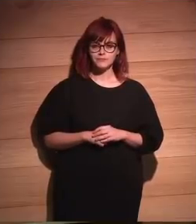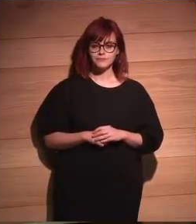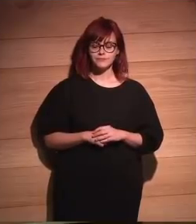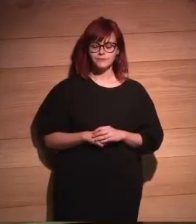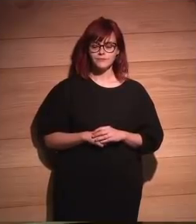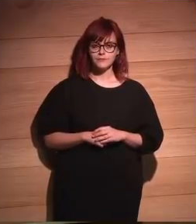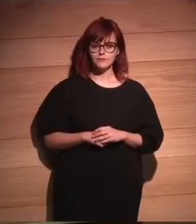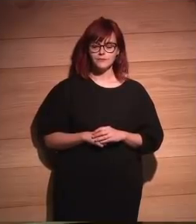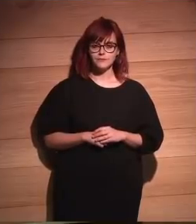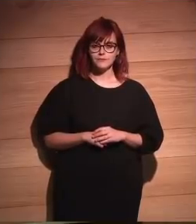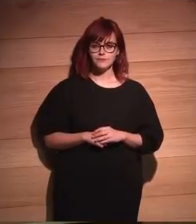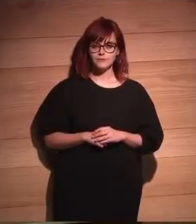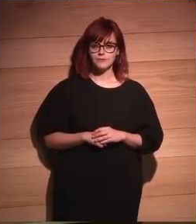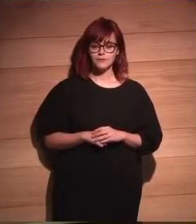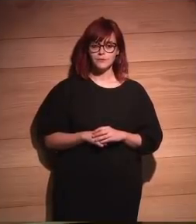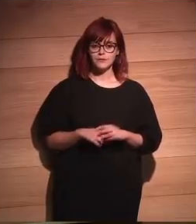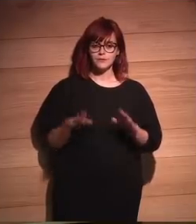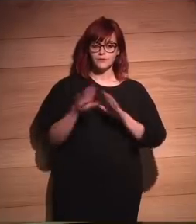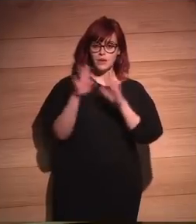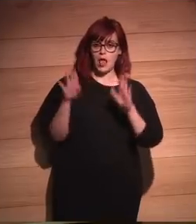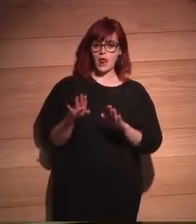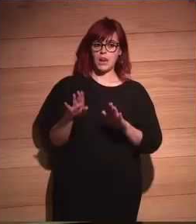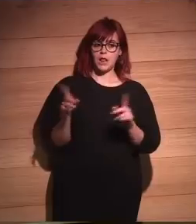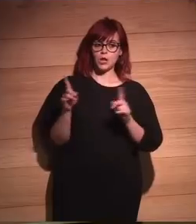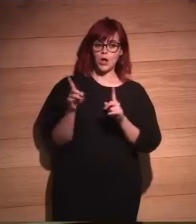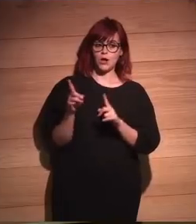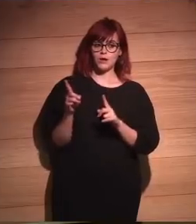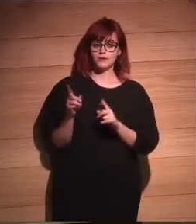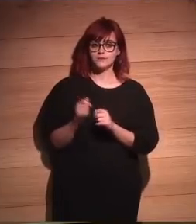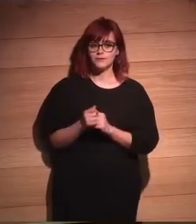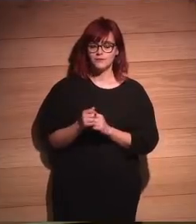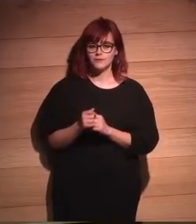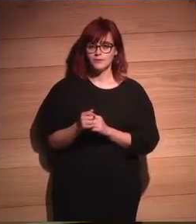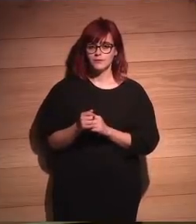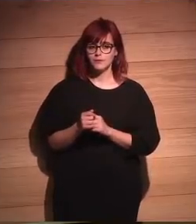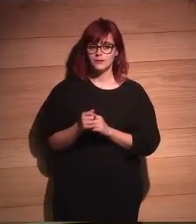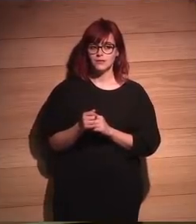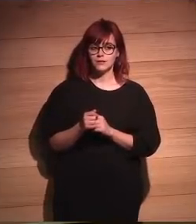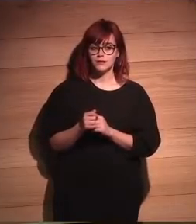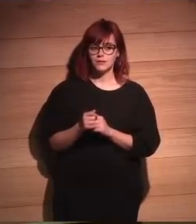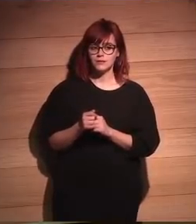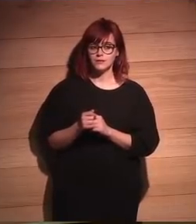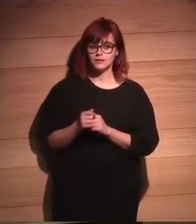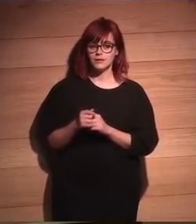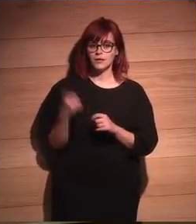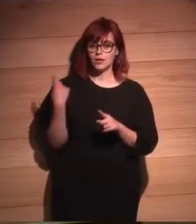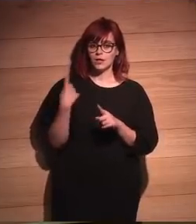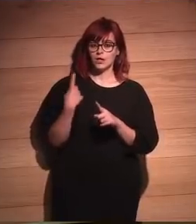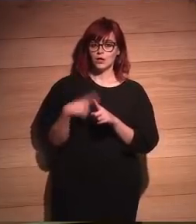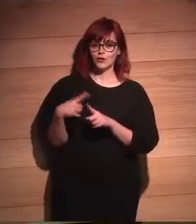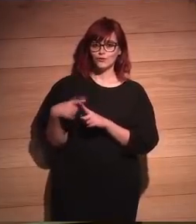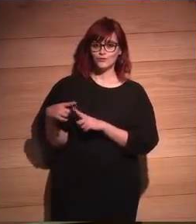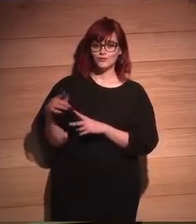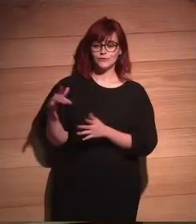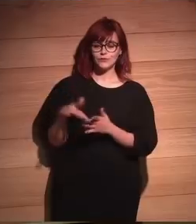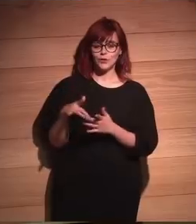final, Fernando. No, el final no, por favor. No. El penúltimo. Vamos a ver, hay algunas cosas a las que